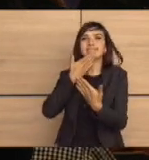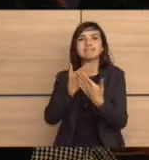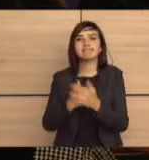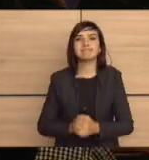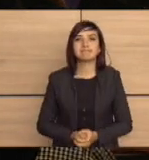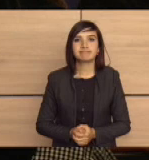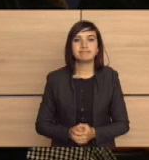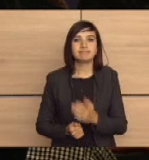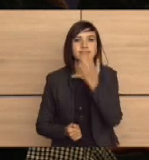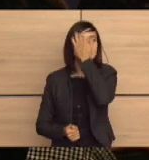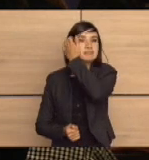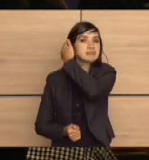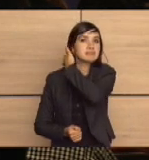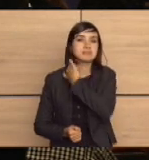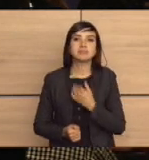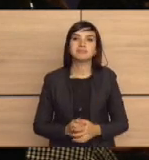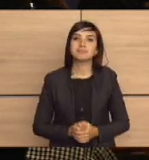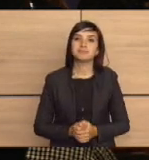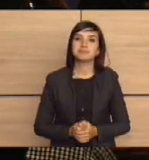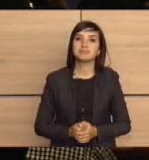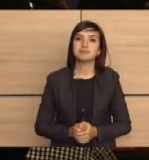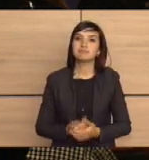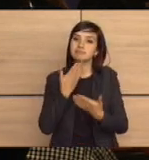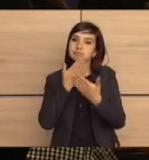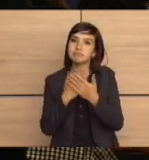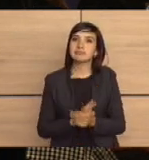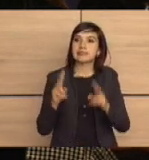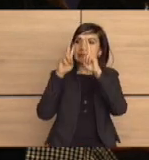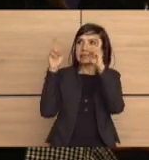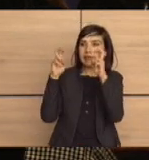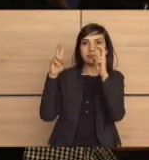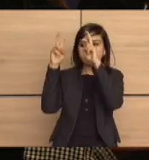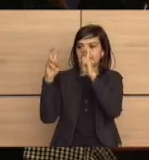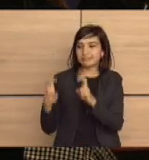acá conversando sobre estos temas que no son nada sencillos.